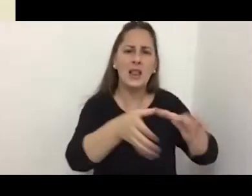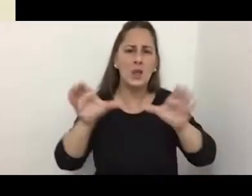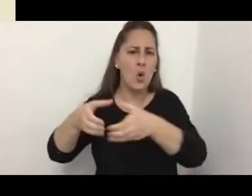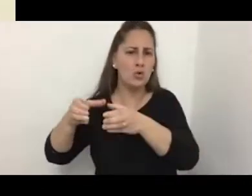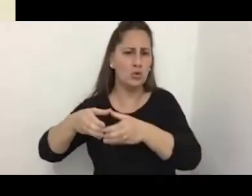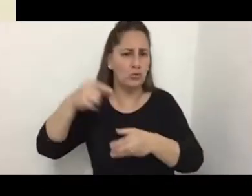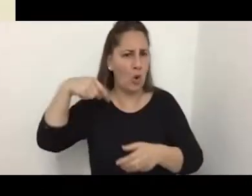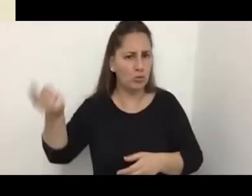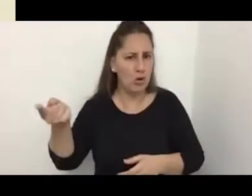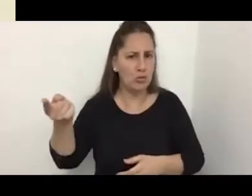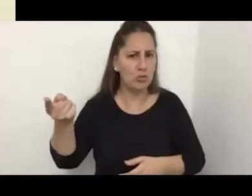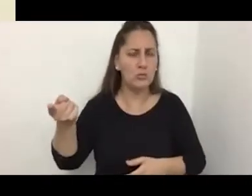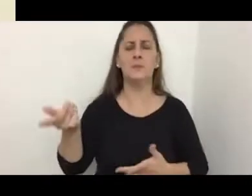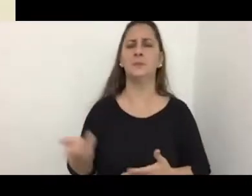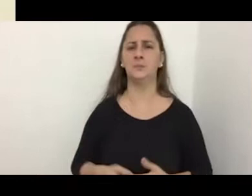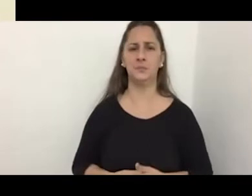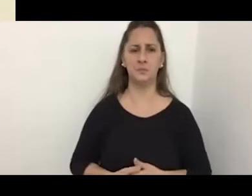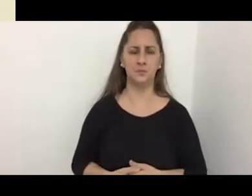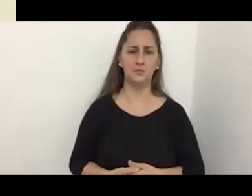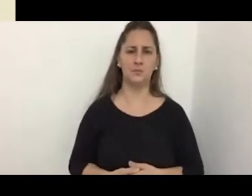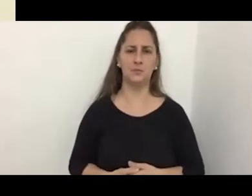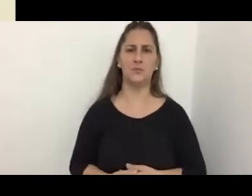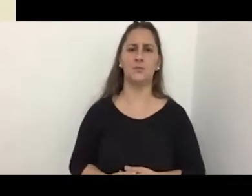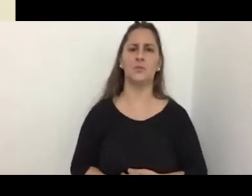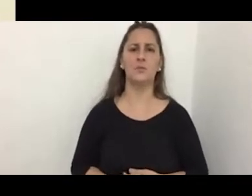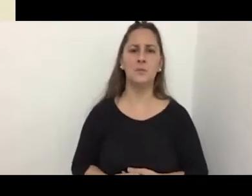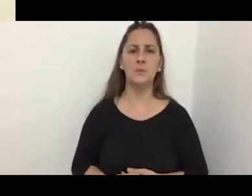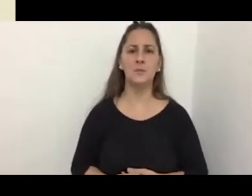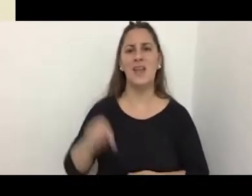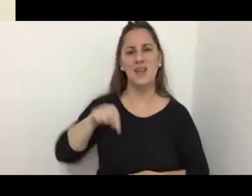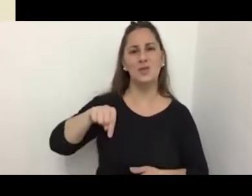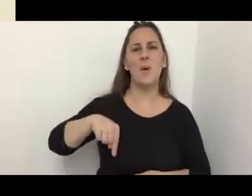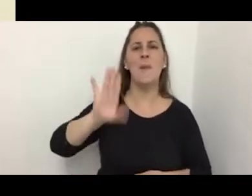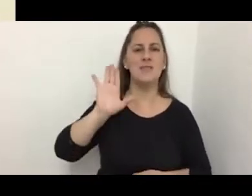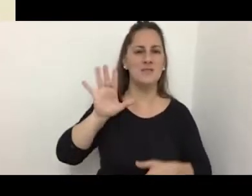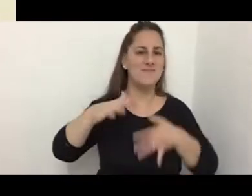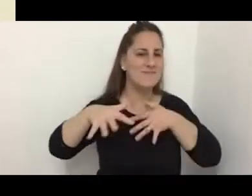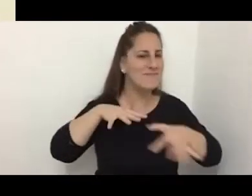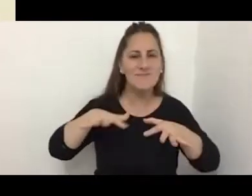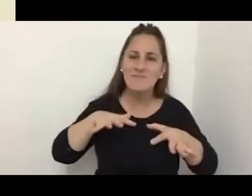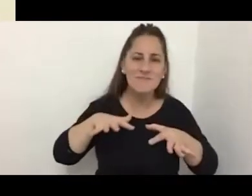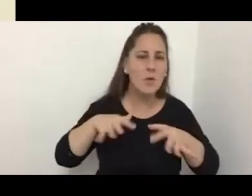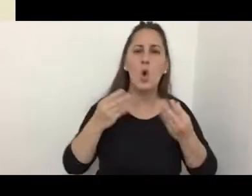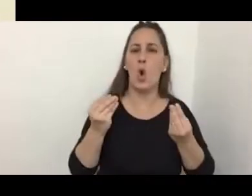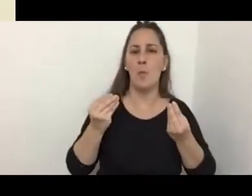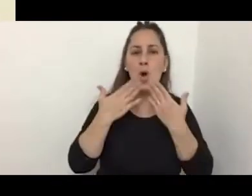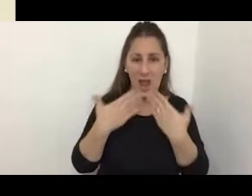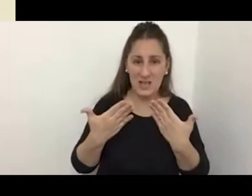Ahora, esto no puede tener mayor dinámica a través de la negociación colectiva.